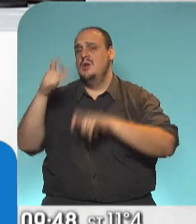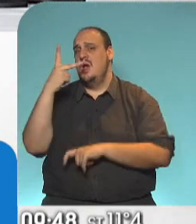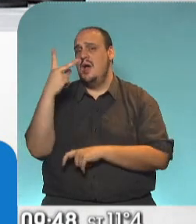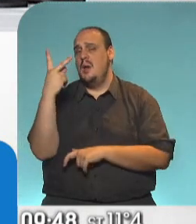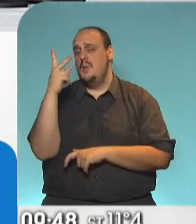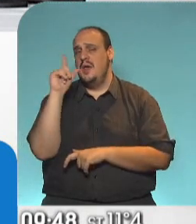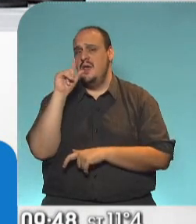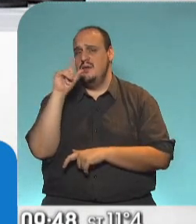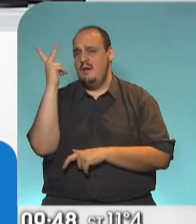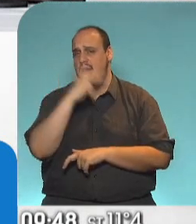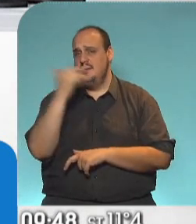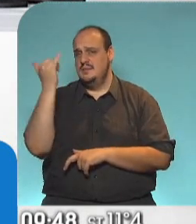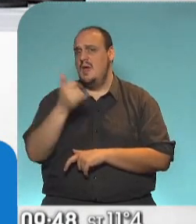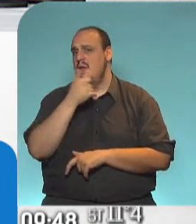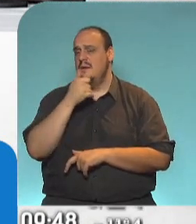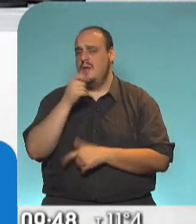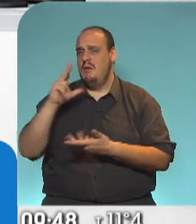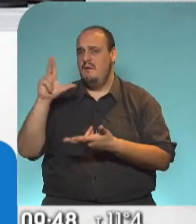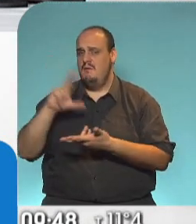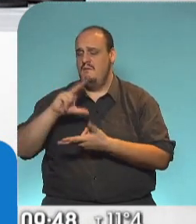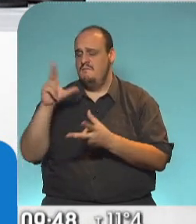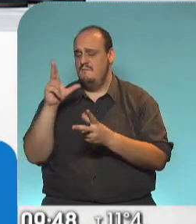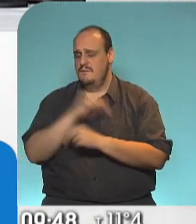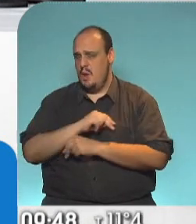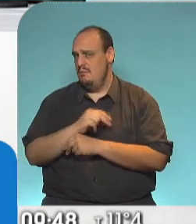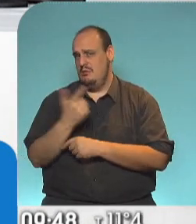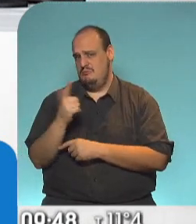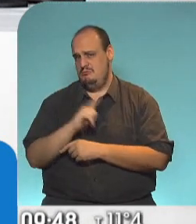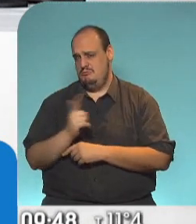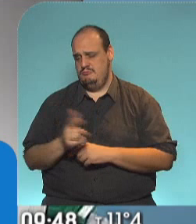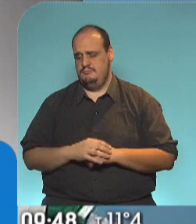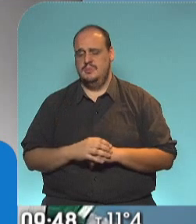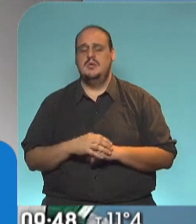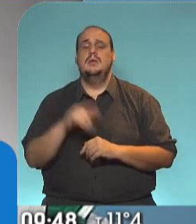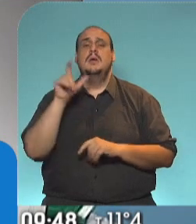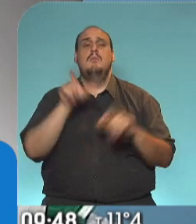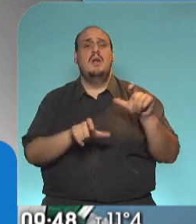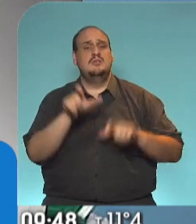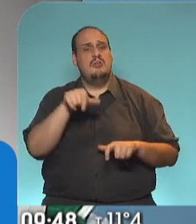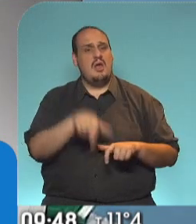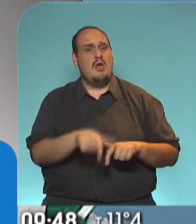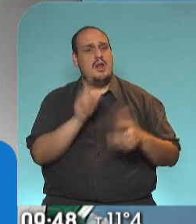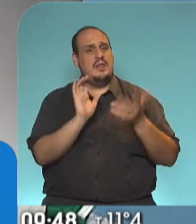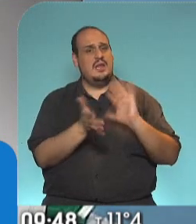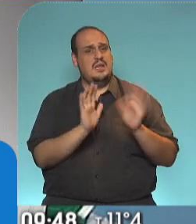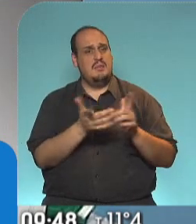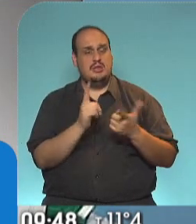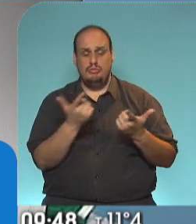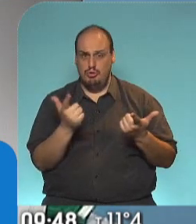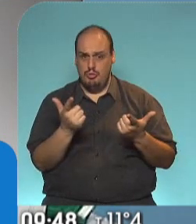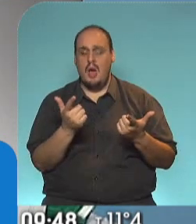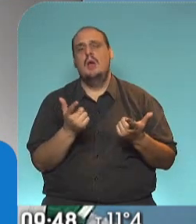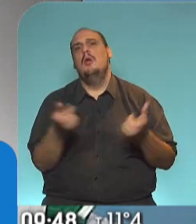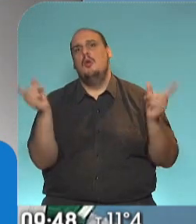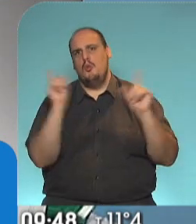aprovechando esto también decirle a quienes en este momento no están en tratamiento que es importante que retomen el tratamiento